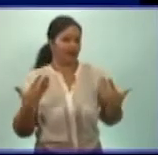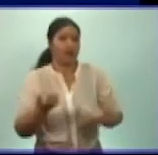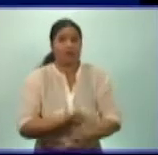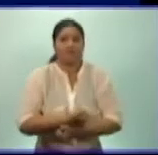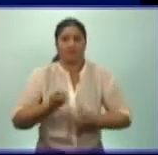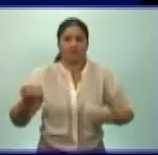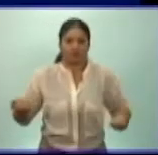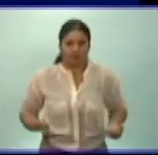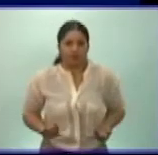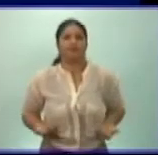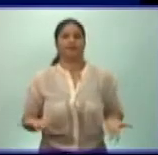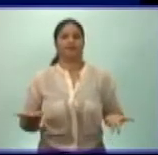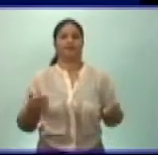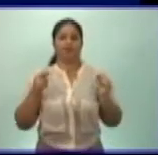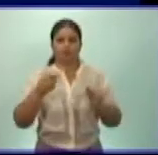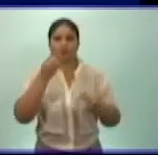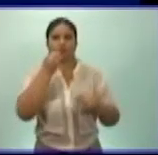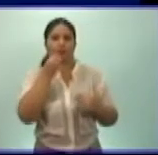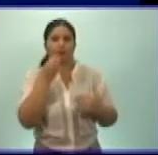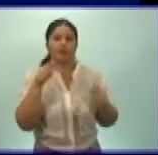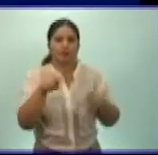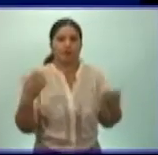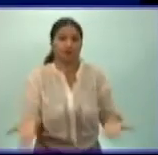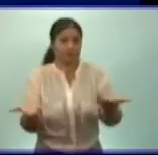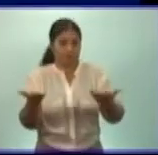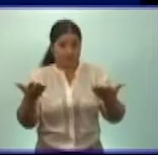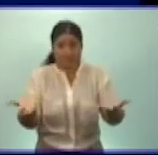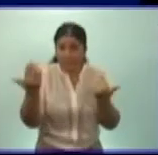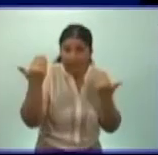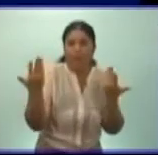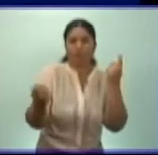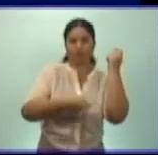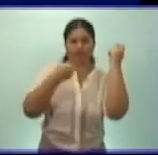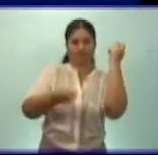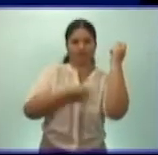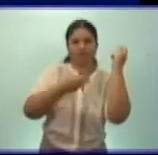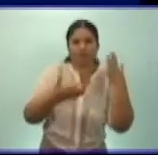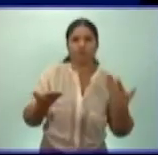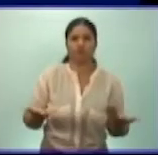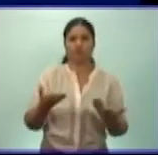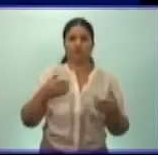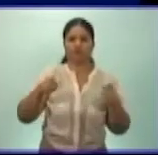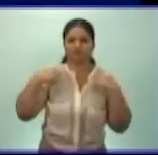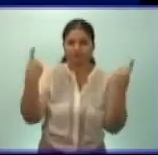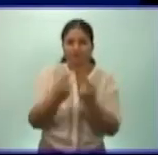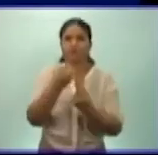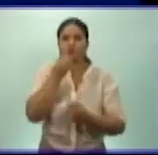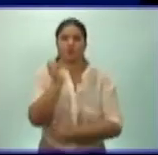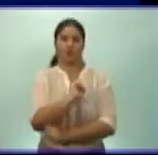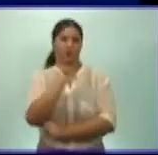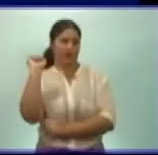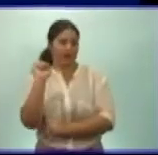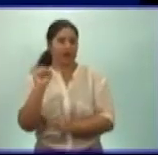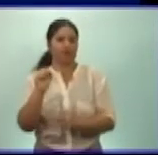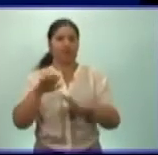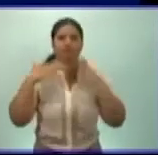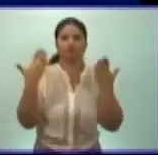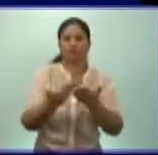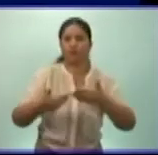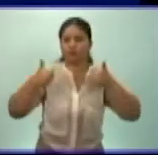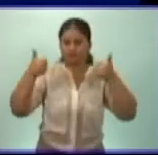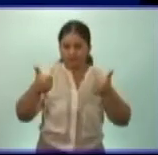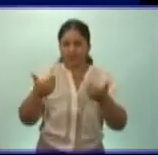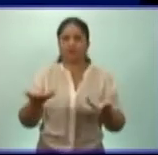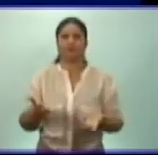les mostrara sus verdaderas caras para poder lograr esa estabilidad social que quería el